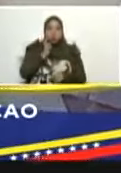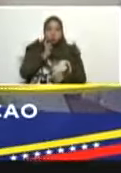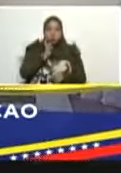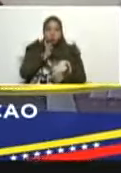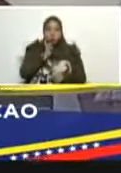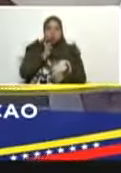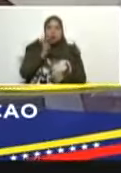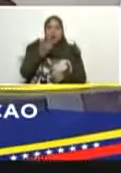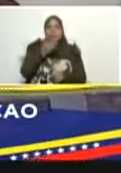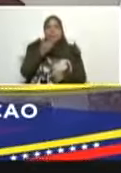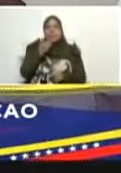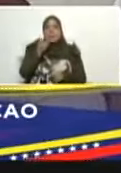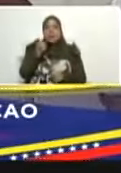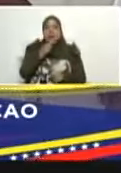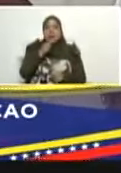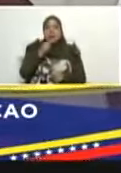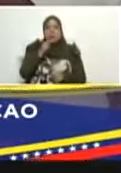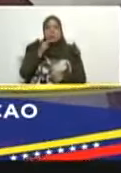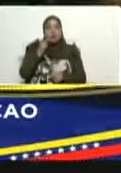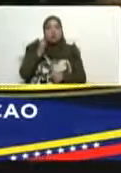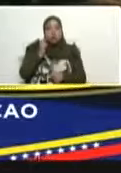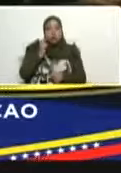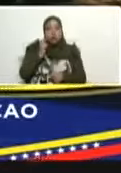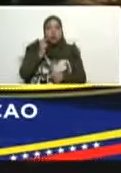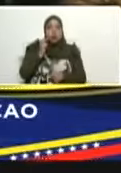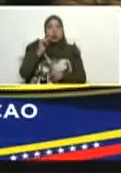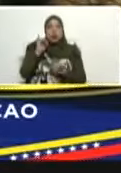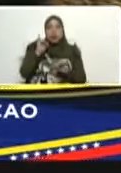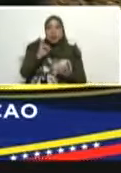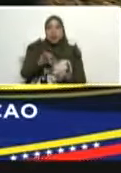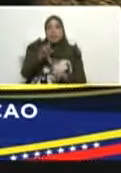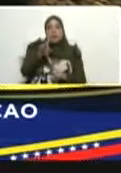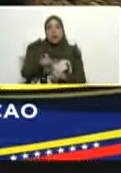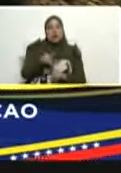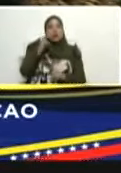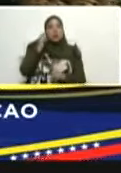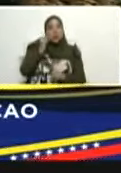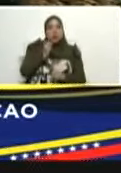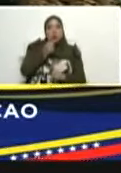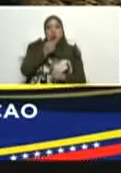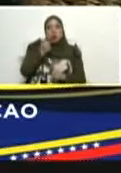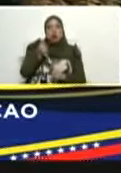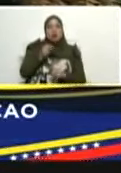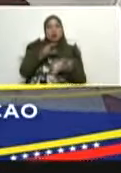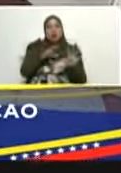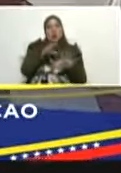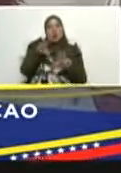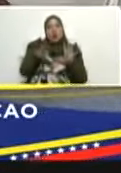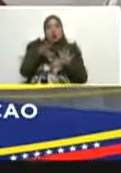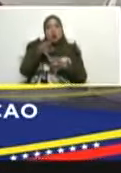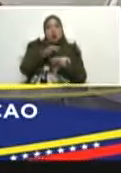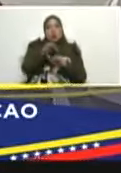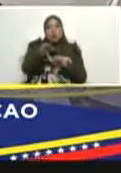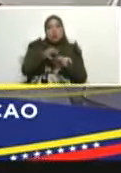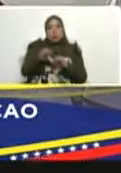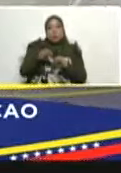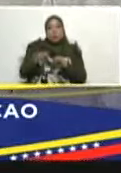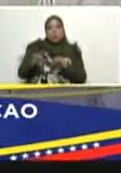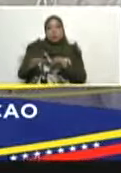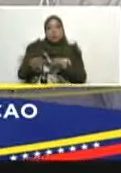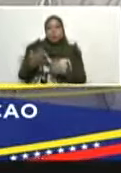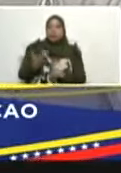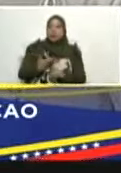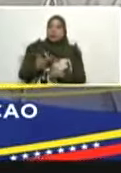calidad. Asimismo, en nuestro estado Sucre vamos a iniciar al menos en ocho municipios. Nuestros alcaldes